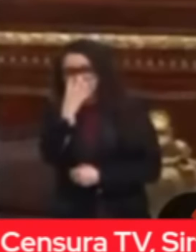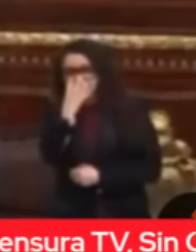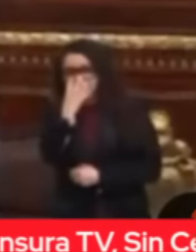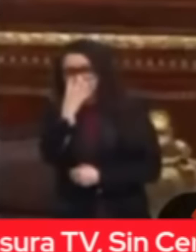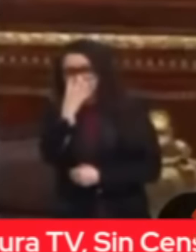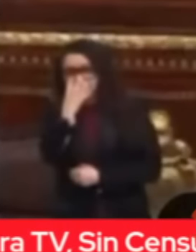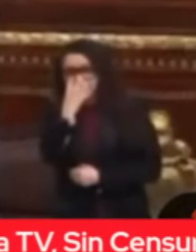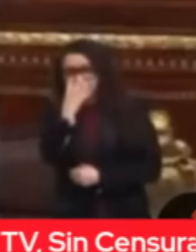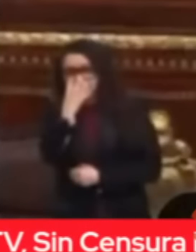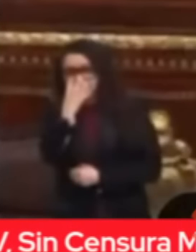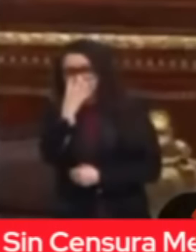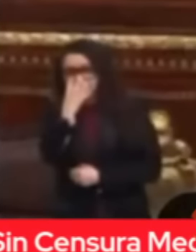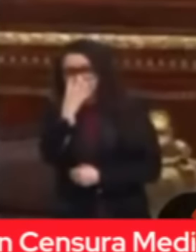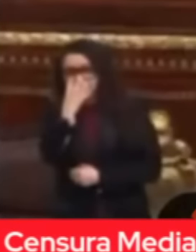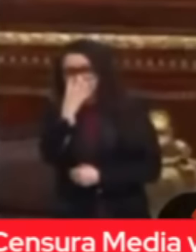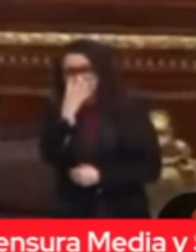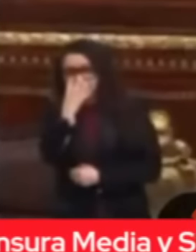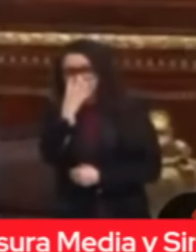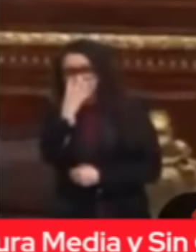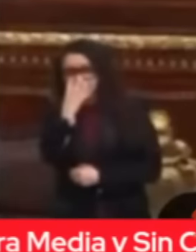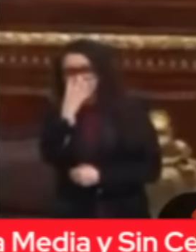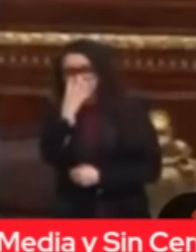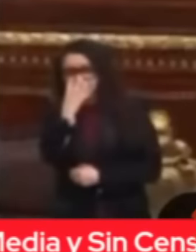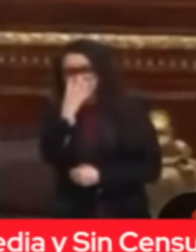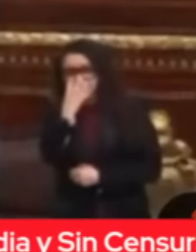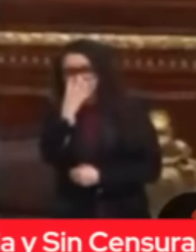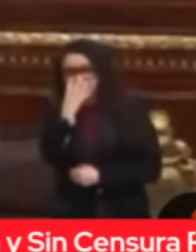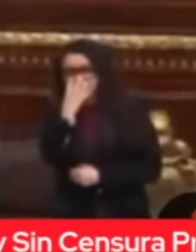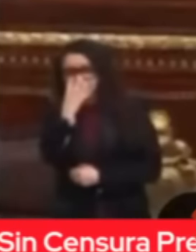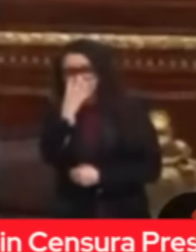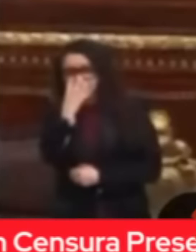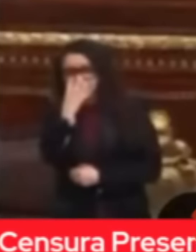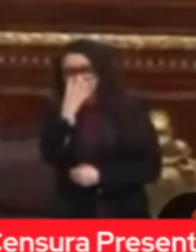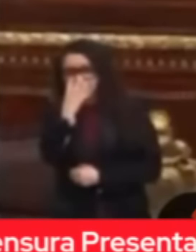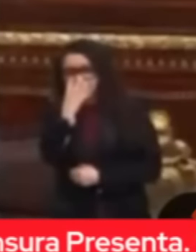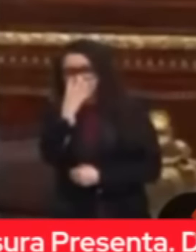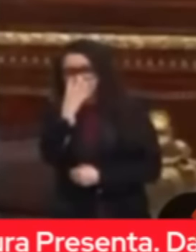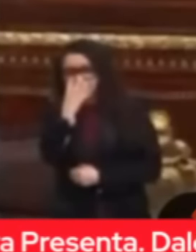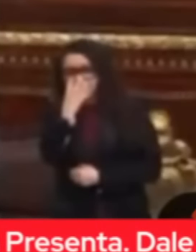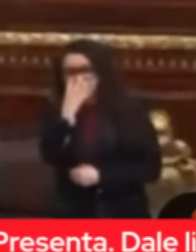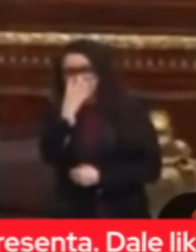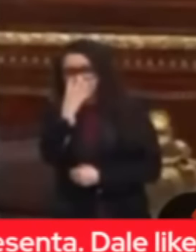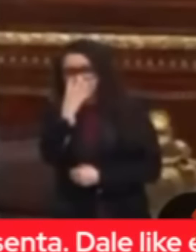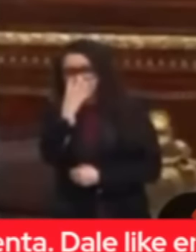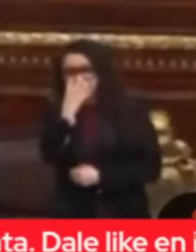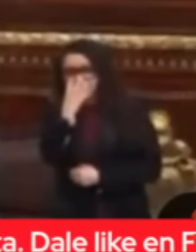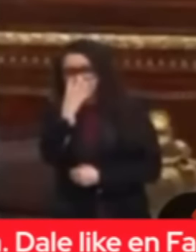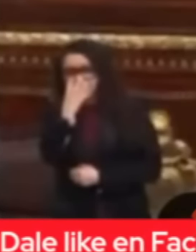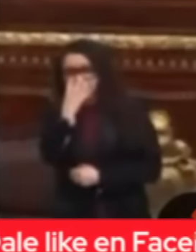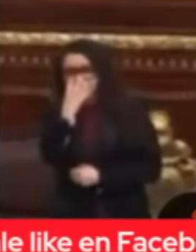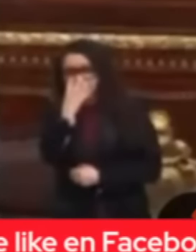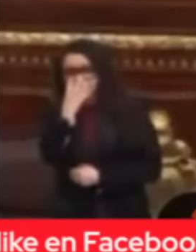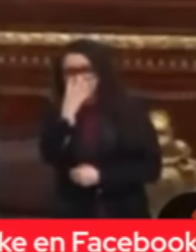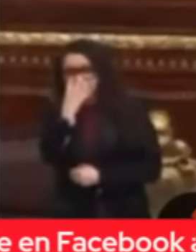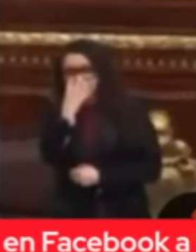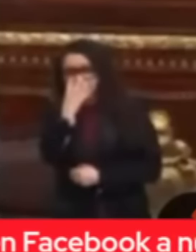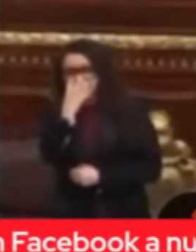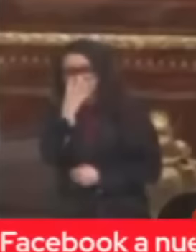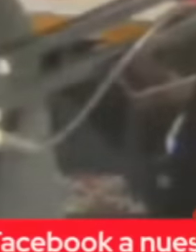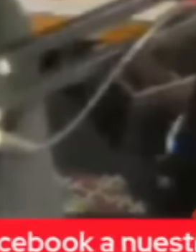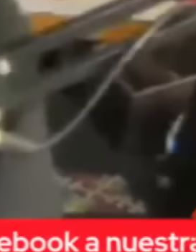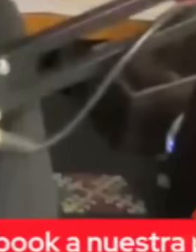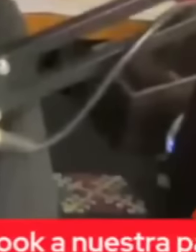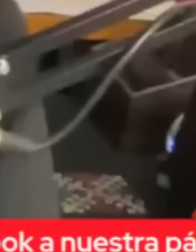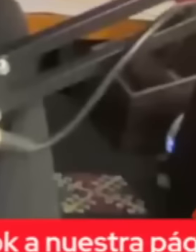de este varapalo que les ha puesto Morena, y sobre todo la ciudadanía, ¿no? Porque Morena está en el